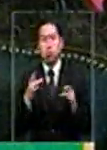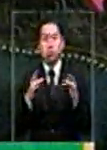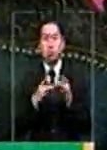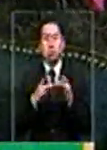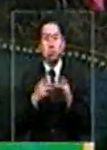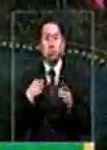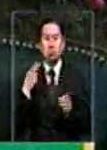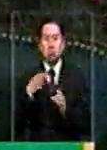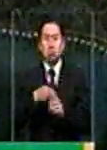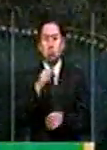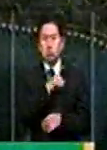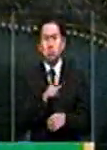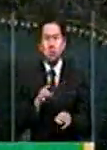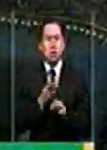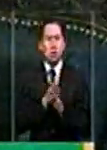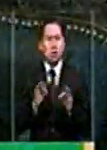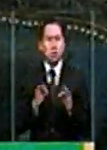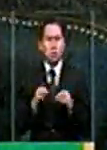el municipio?